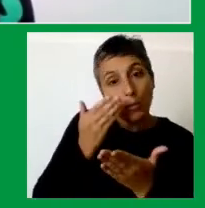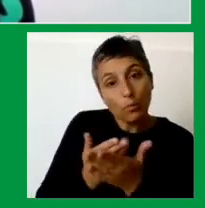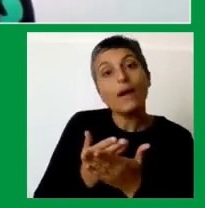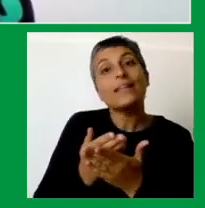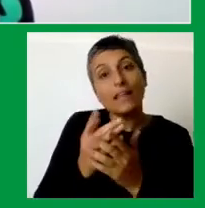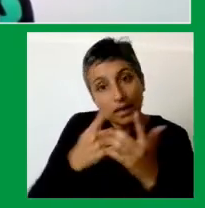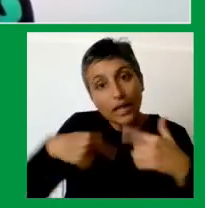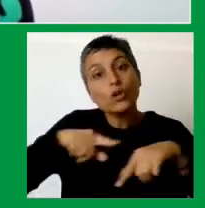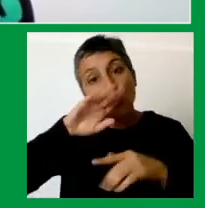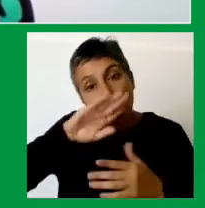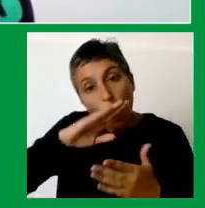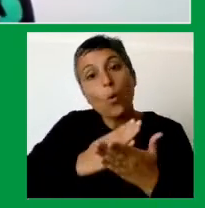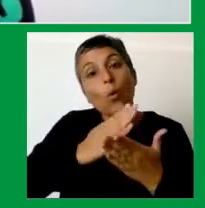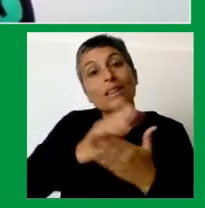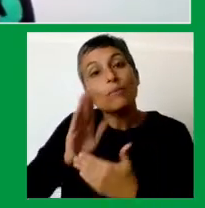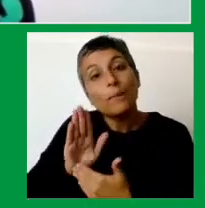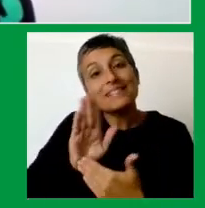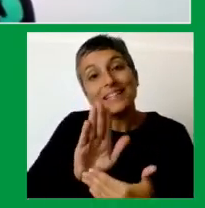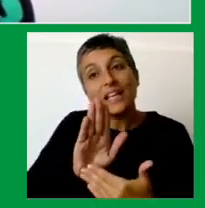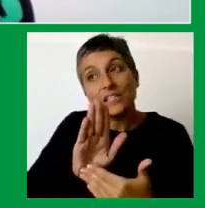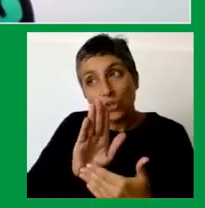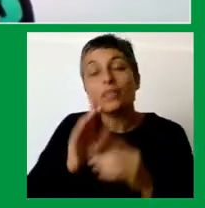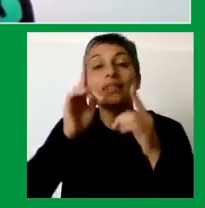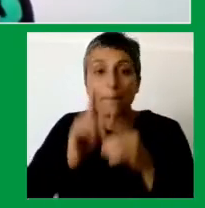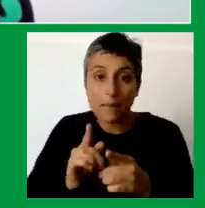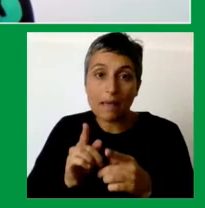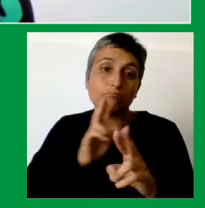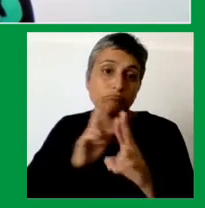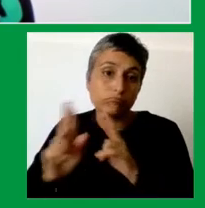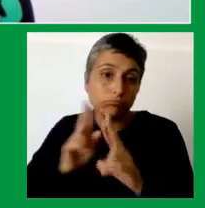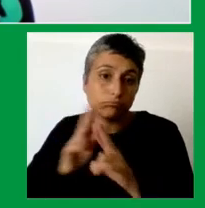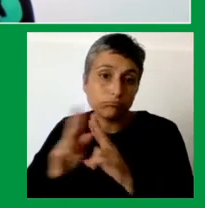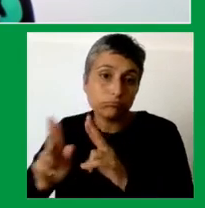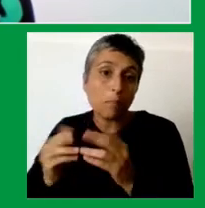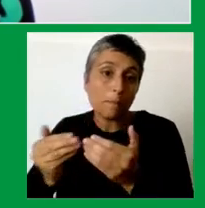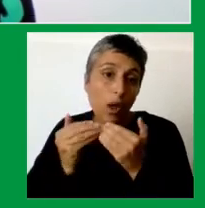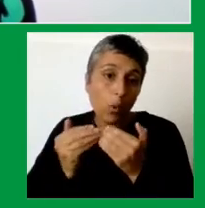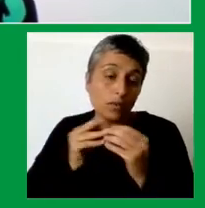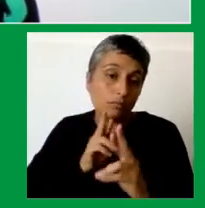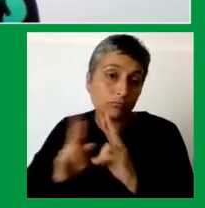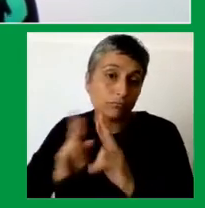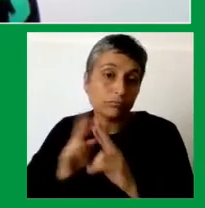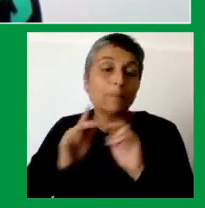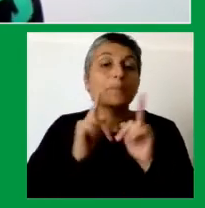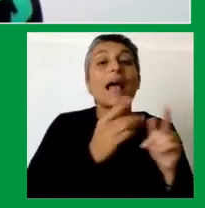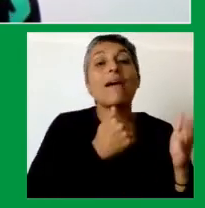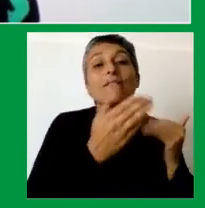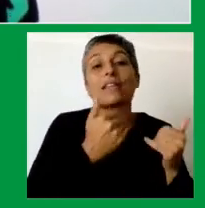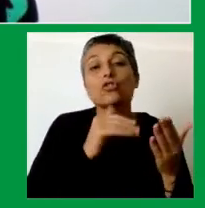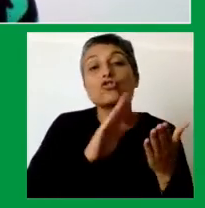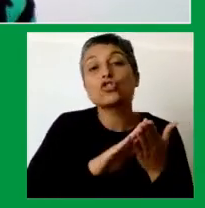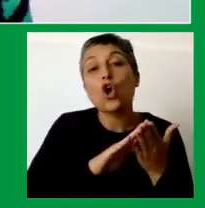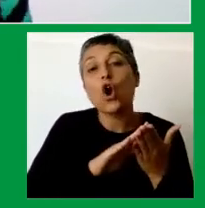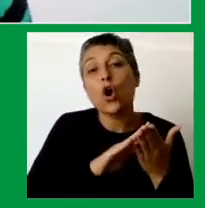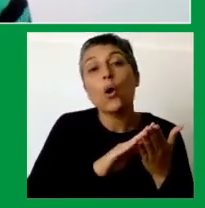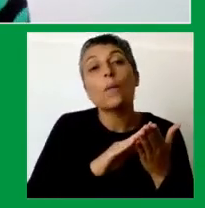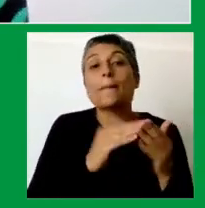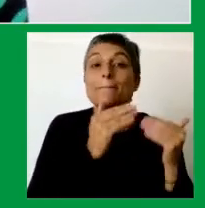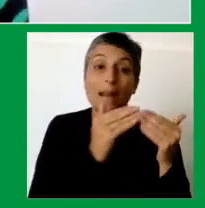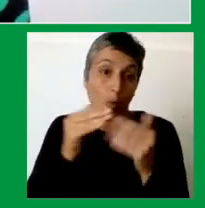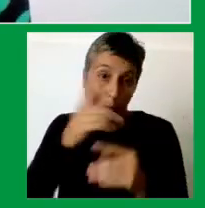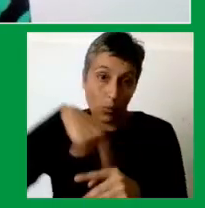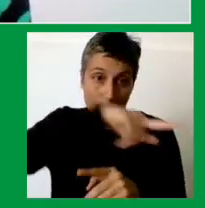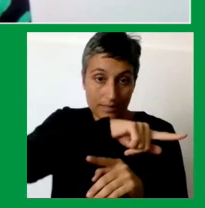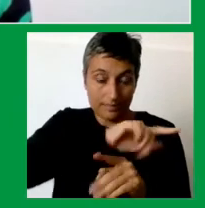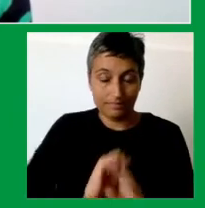también respondiendo a estas consultas y conversando con ella las consultas que tengan para hacerle. Karina, bienvenida.